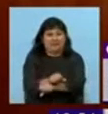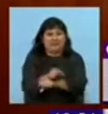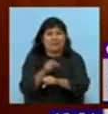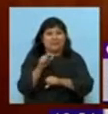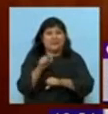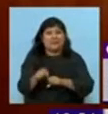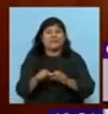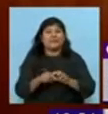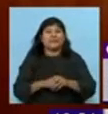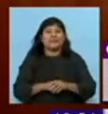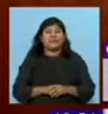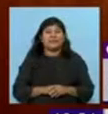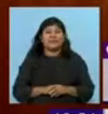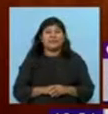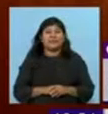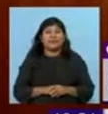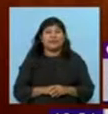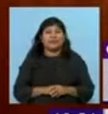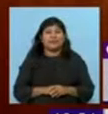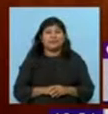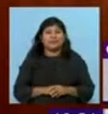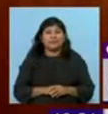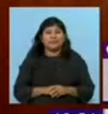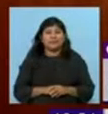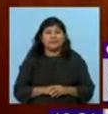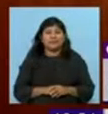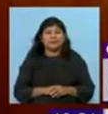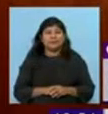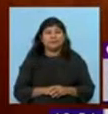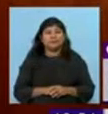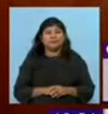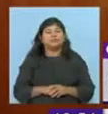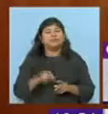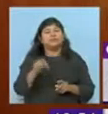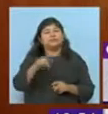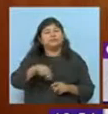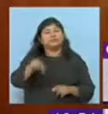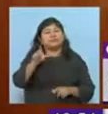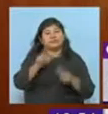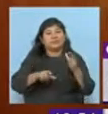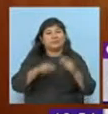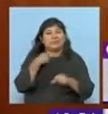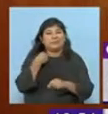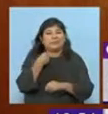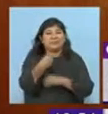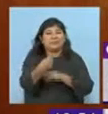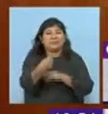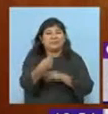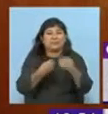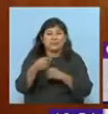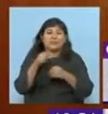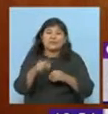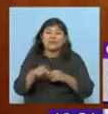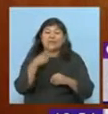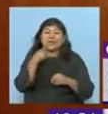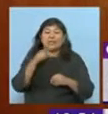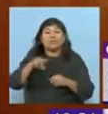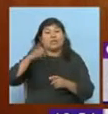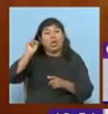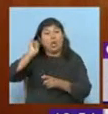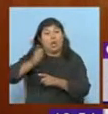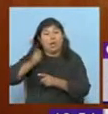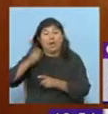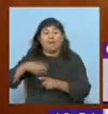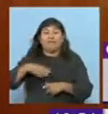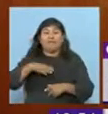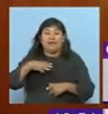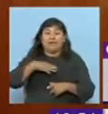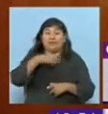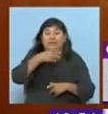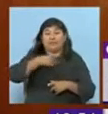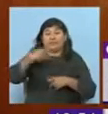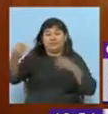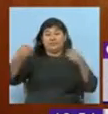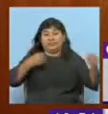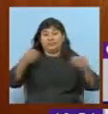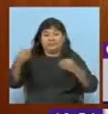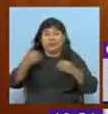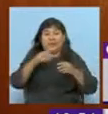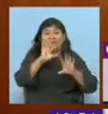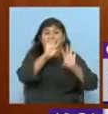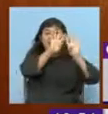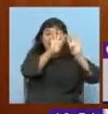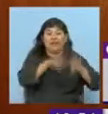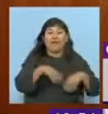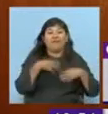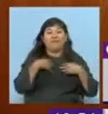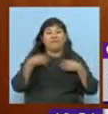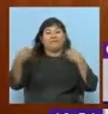detenidos que están a disposición de los distintos juzgados para ser alojados dentro de las unidades